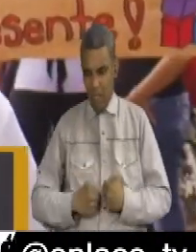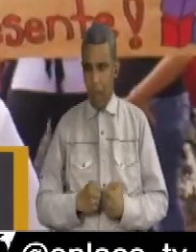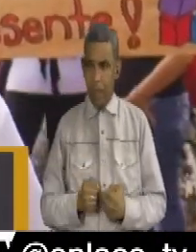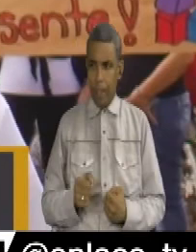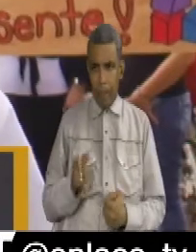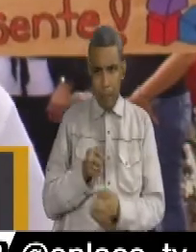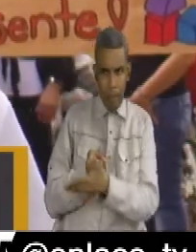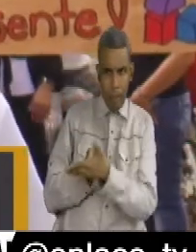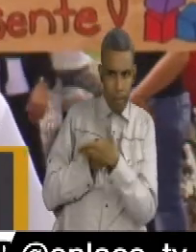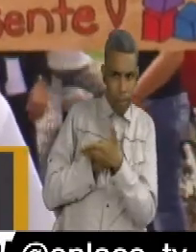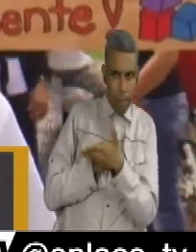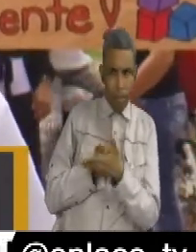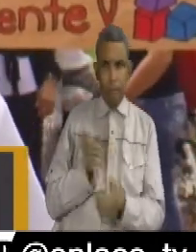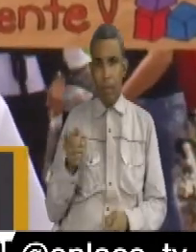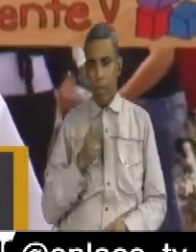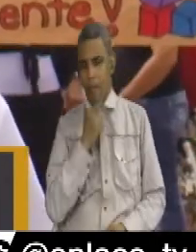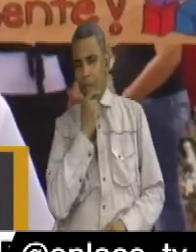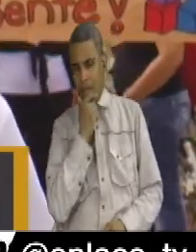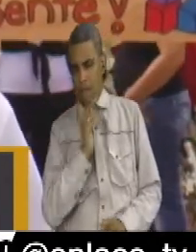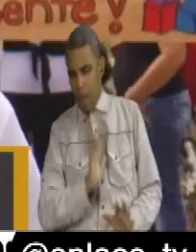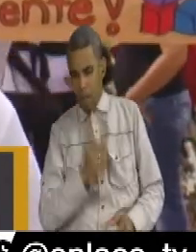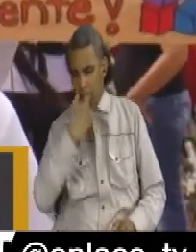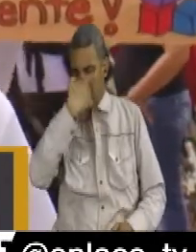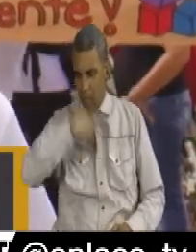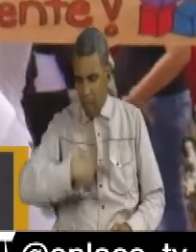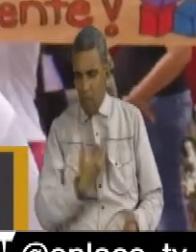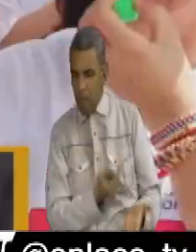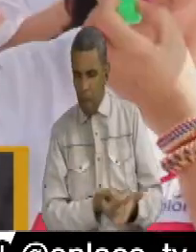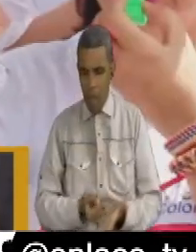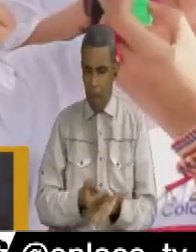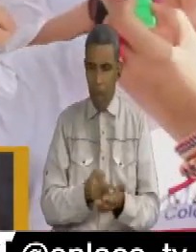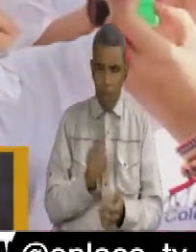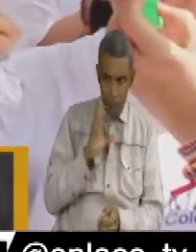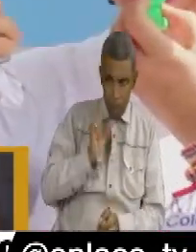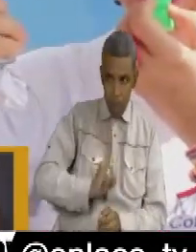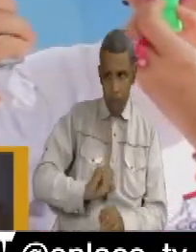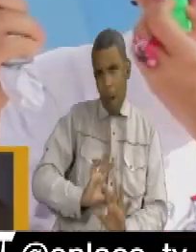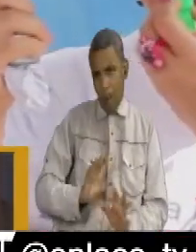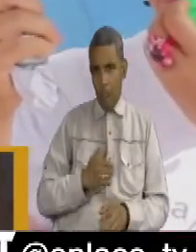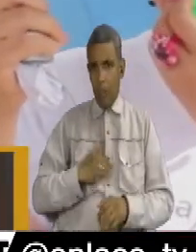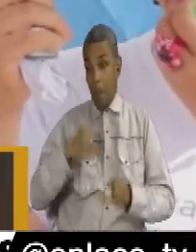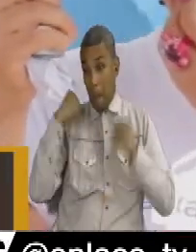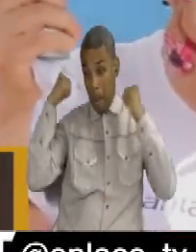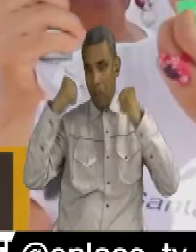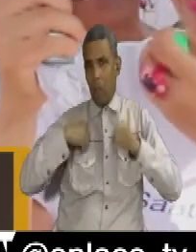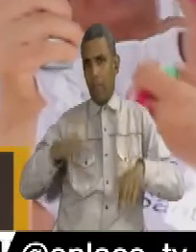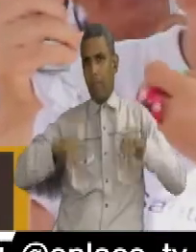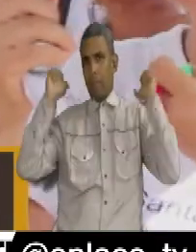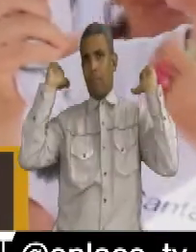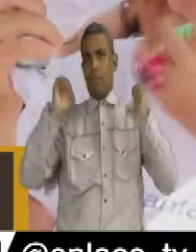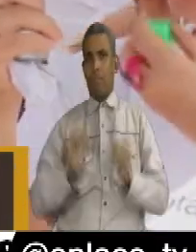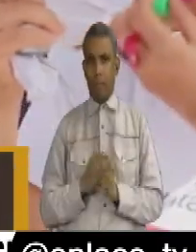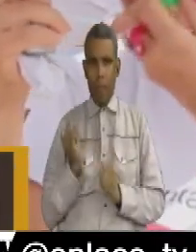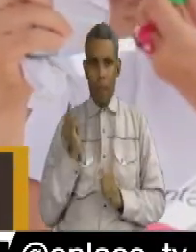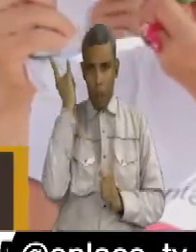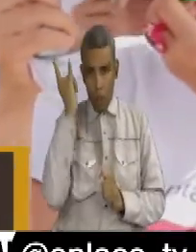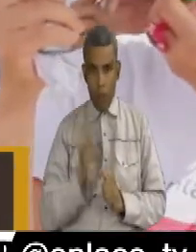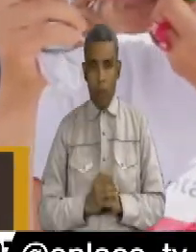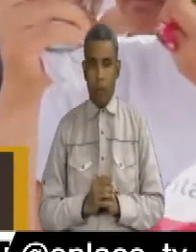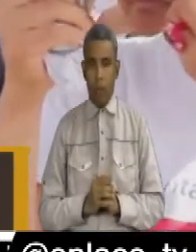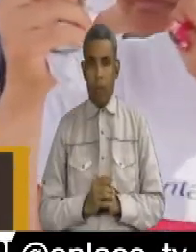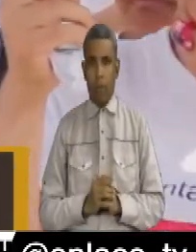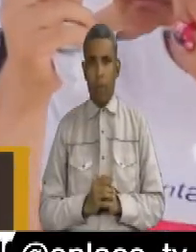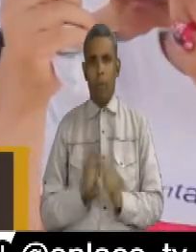forma seria a la mesa y poder negociar con los maestros. Hace un mes FECODE convocó a los docentes a una jornada de